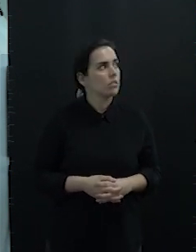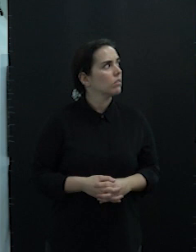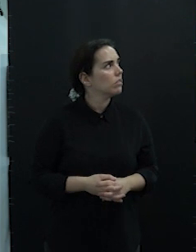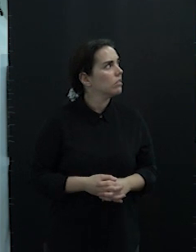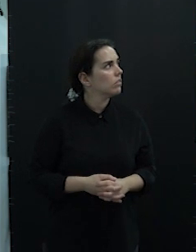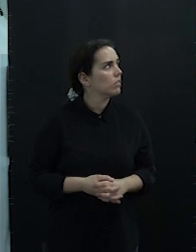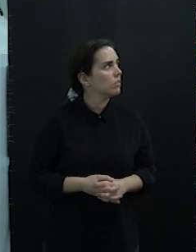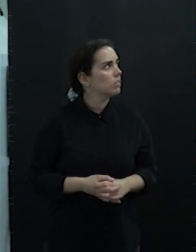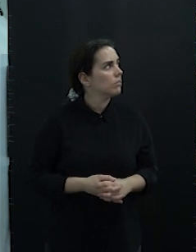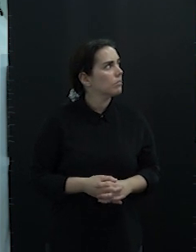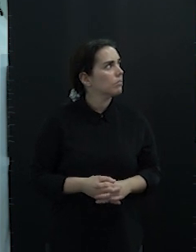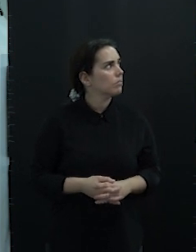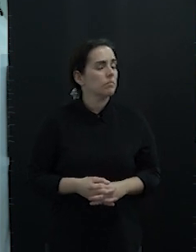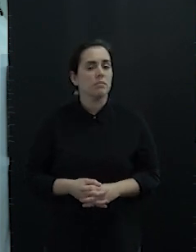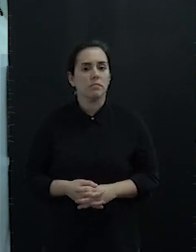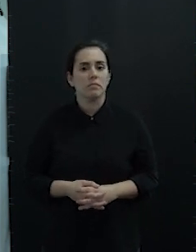Sí